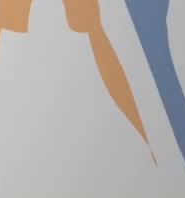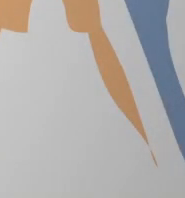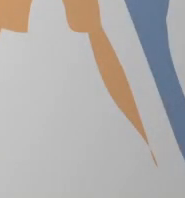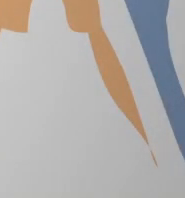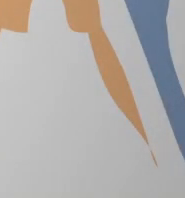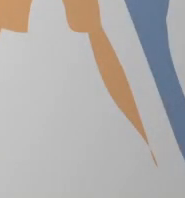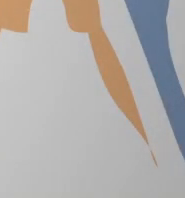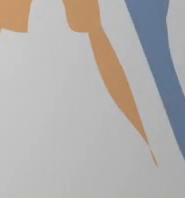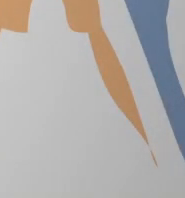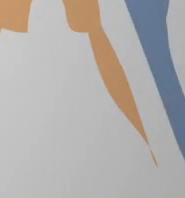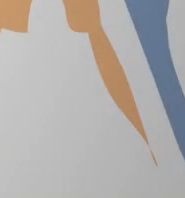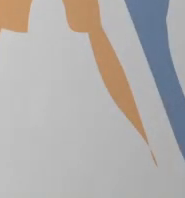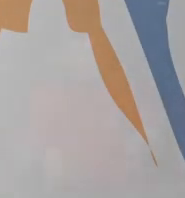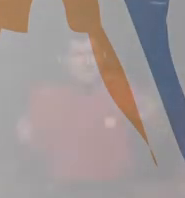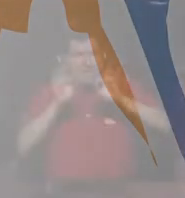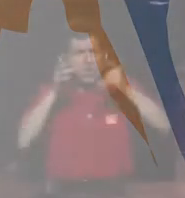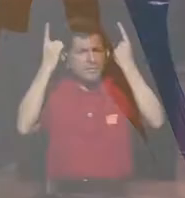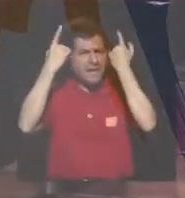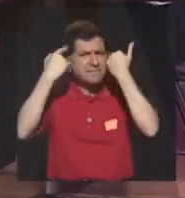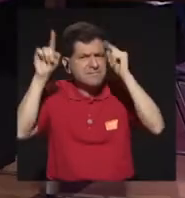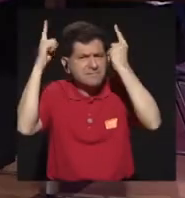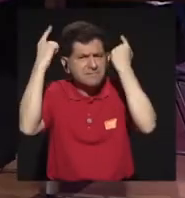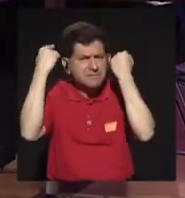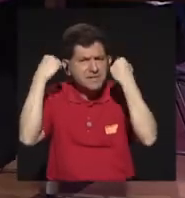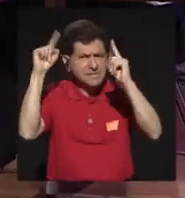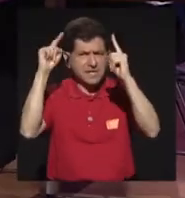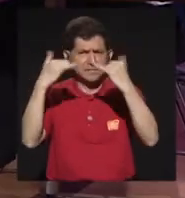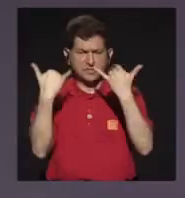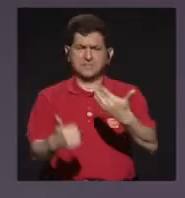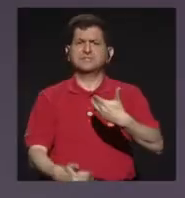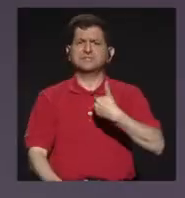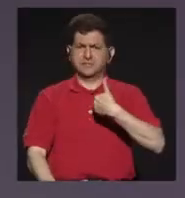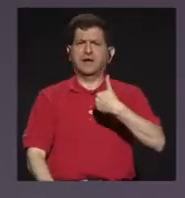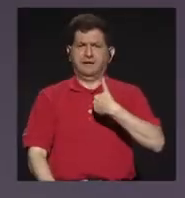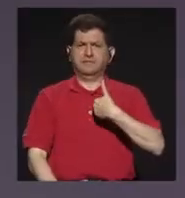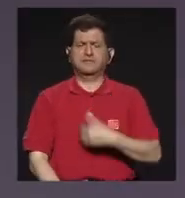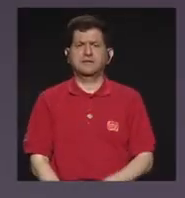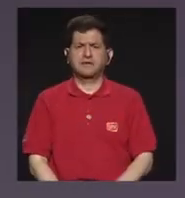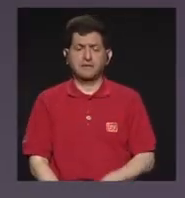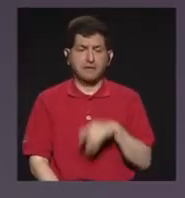¿Cuáles son los más importantes logros que se han obtenido